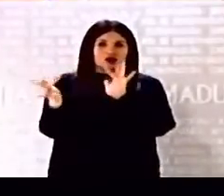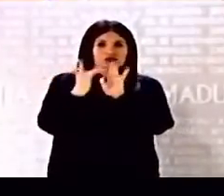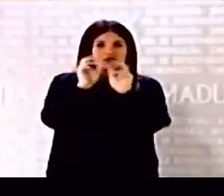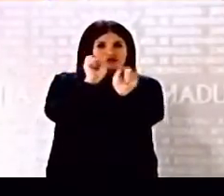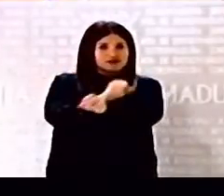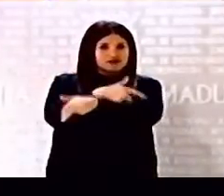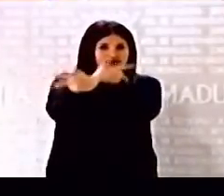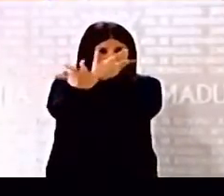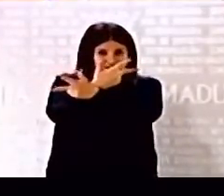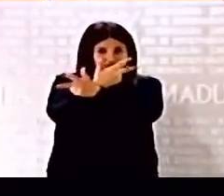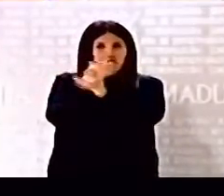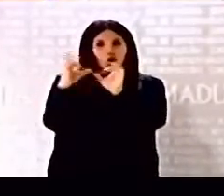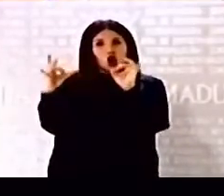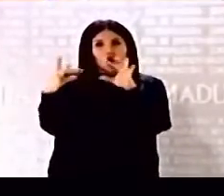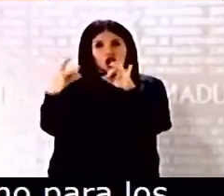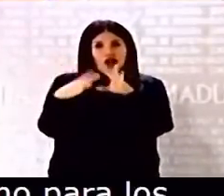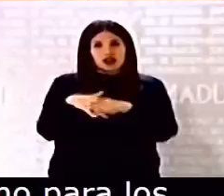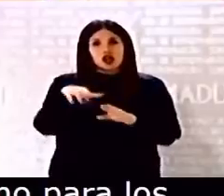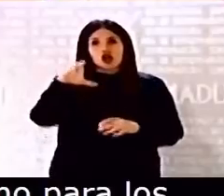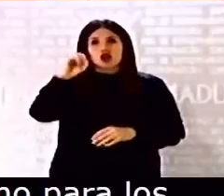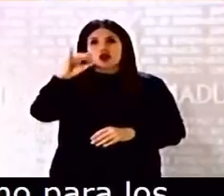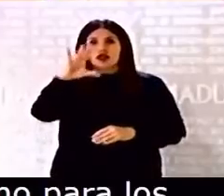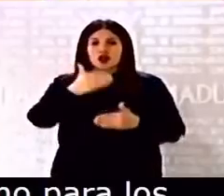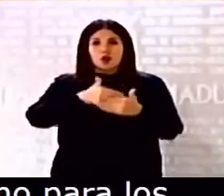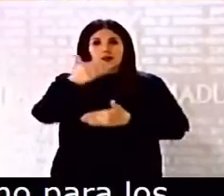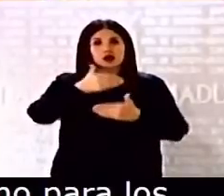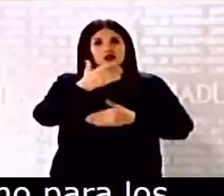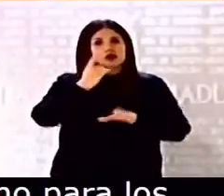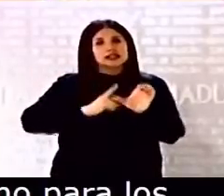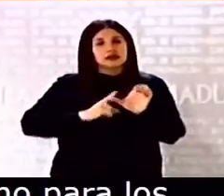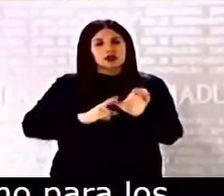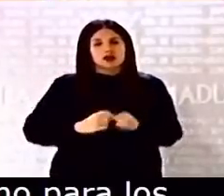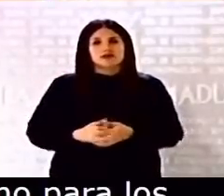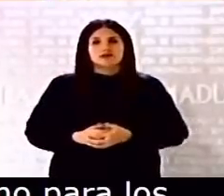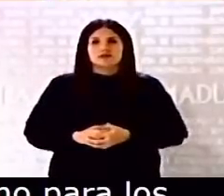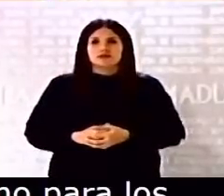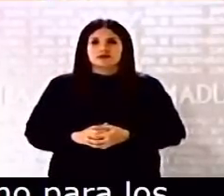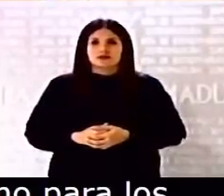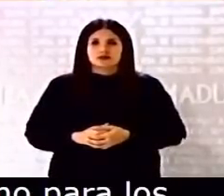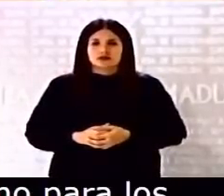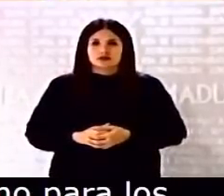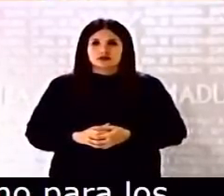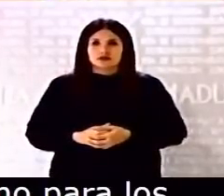manera online. Rocío Entonado, del periódico Extremadura.